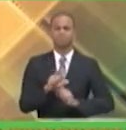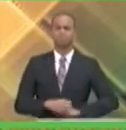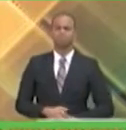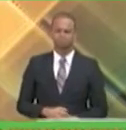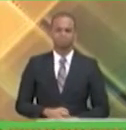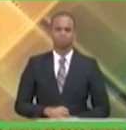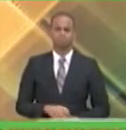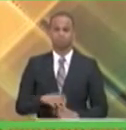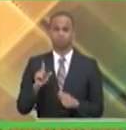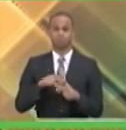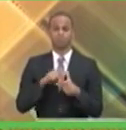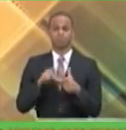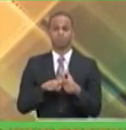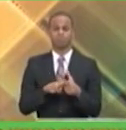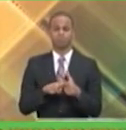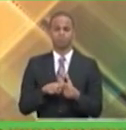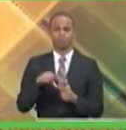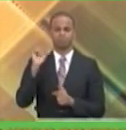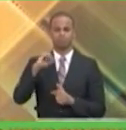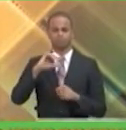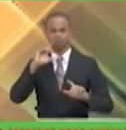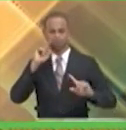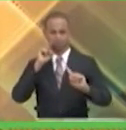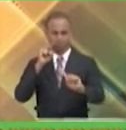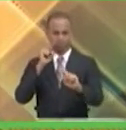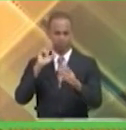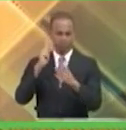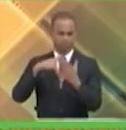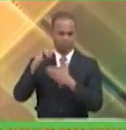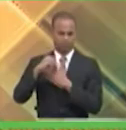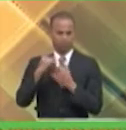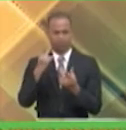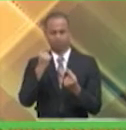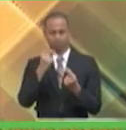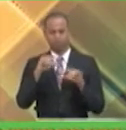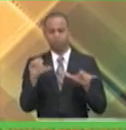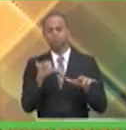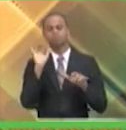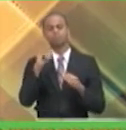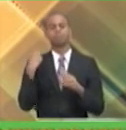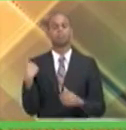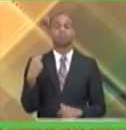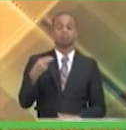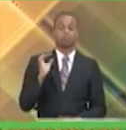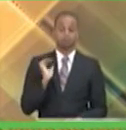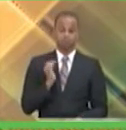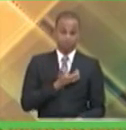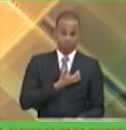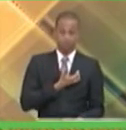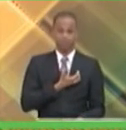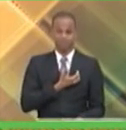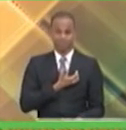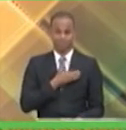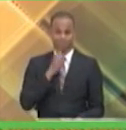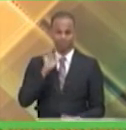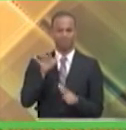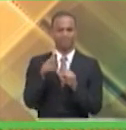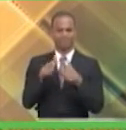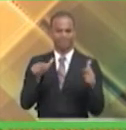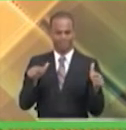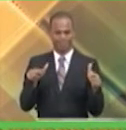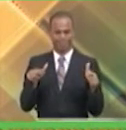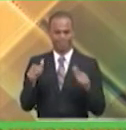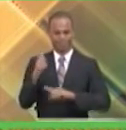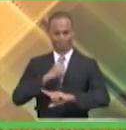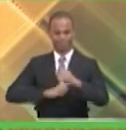Así es. Entonces, de eso trata el proyecto, hablarle acerca de esta historia nuestra en su propia lengua, en